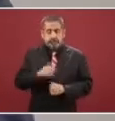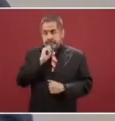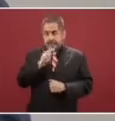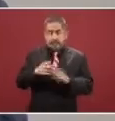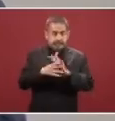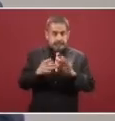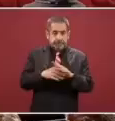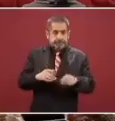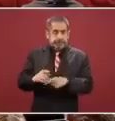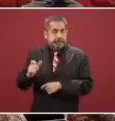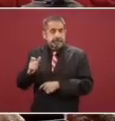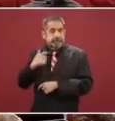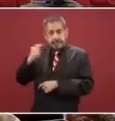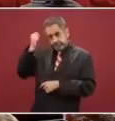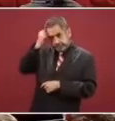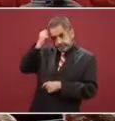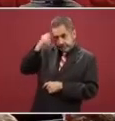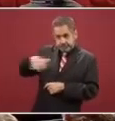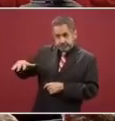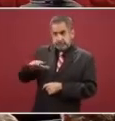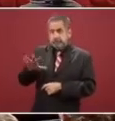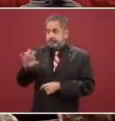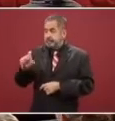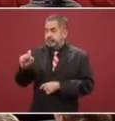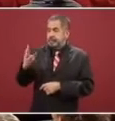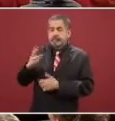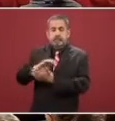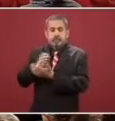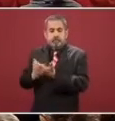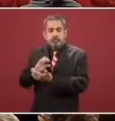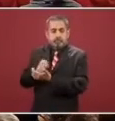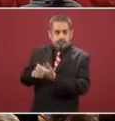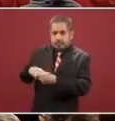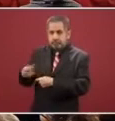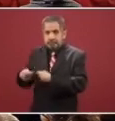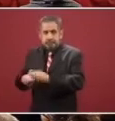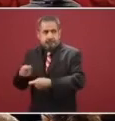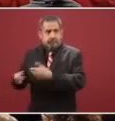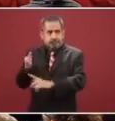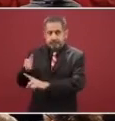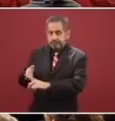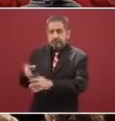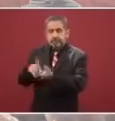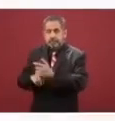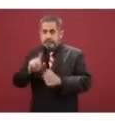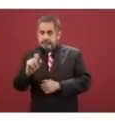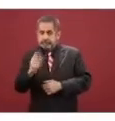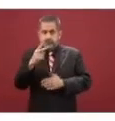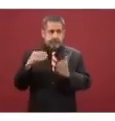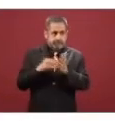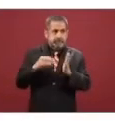en el aeropuerto, en el proyecto anterior, se realizaron más de 523 contratos por adjudicación directa por un monto de más de